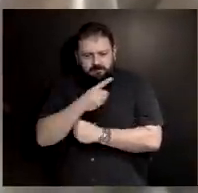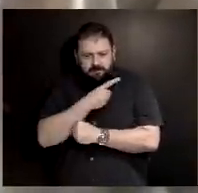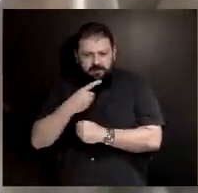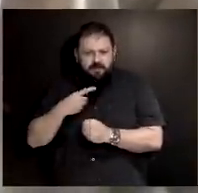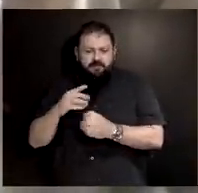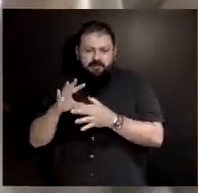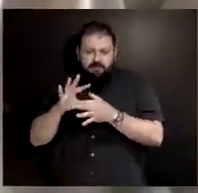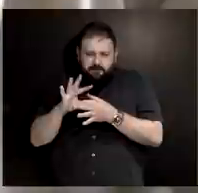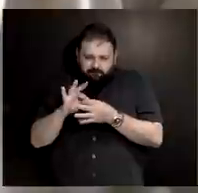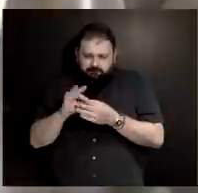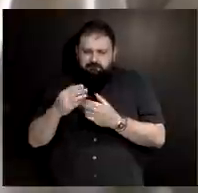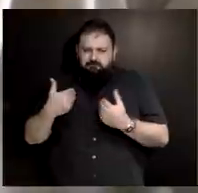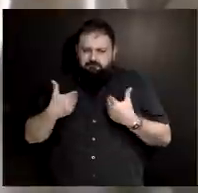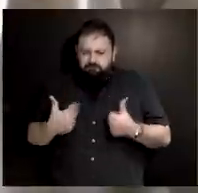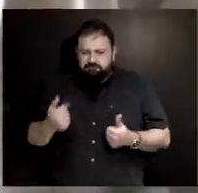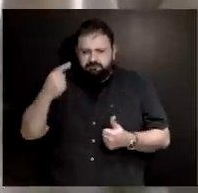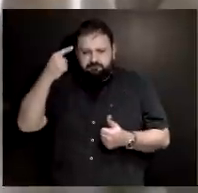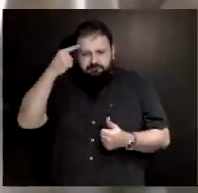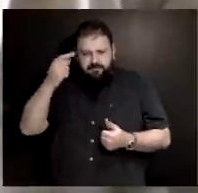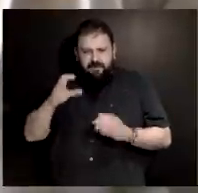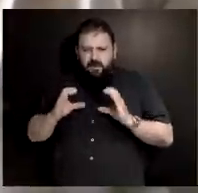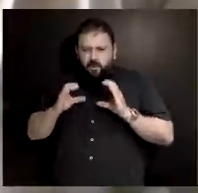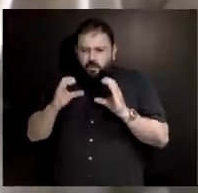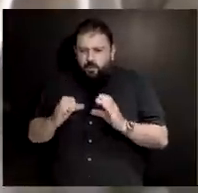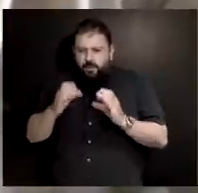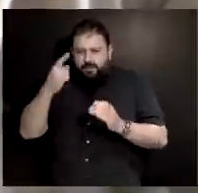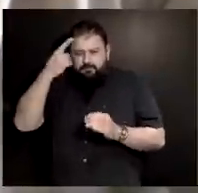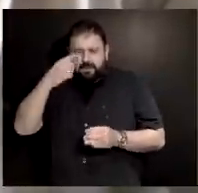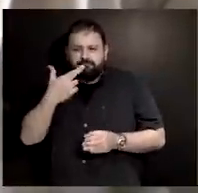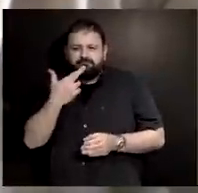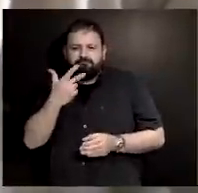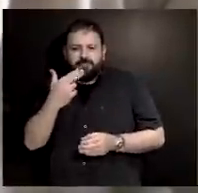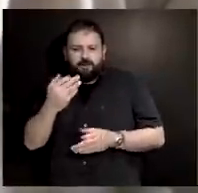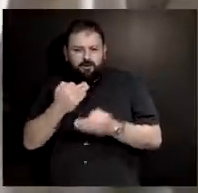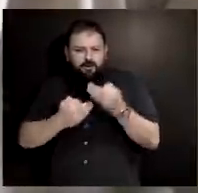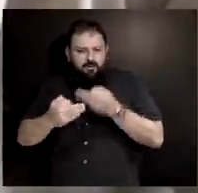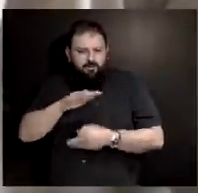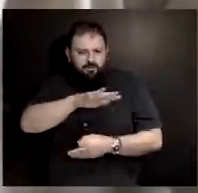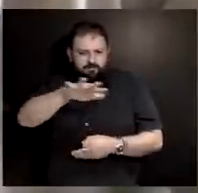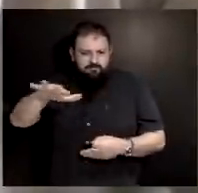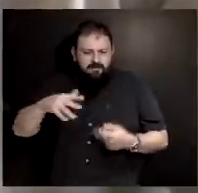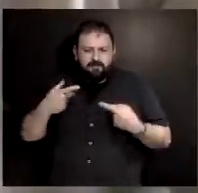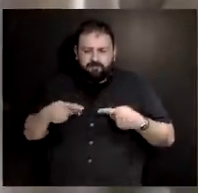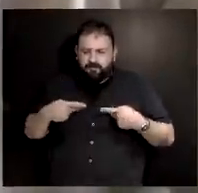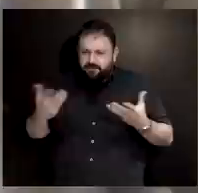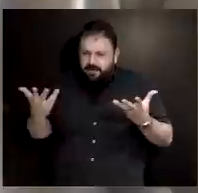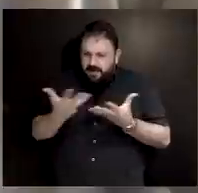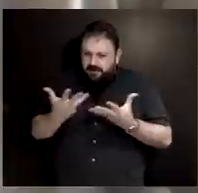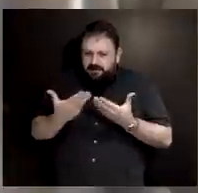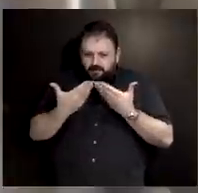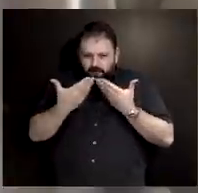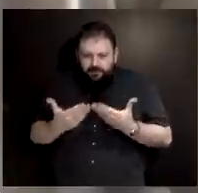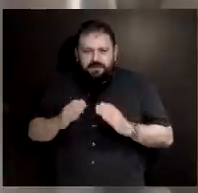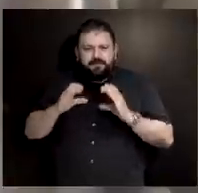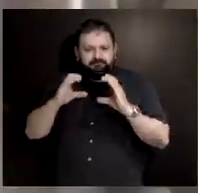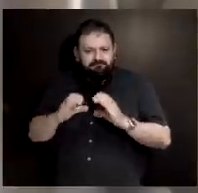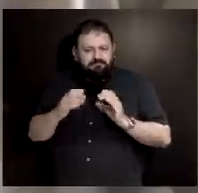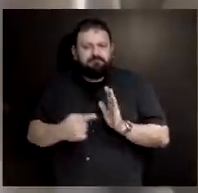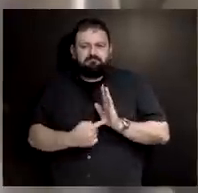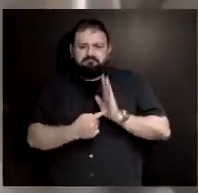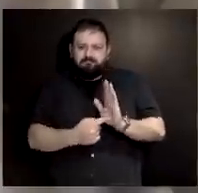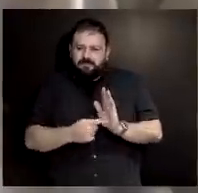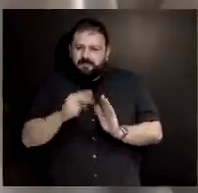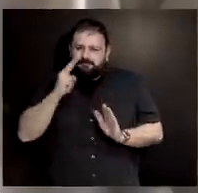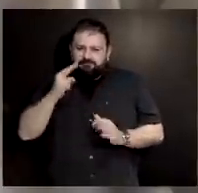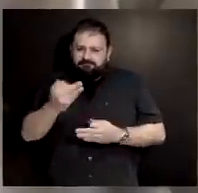pongamos de nosotros, mejor nos va a ir durante el año y vamos a poder hacer más cosas si lo hacemos bien, nos cuidamos y le demostramos a las autoridades